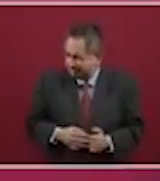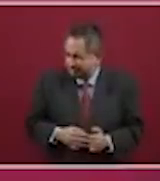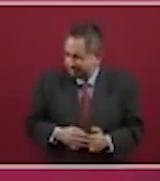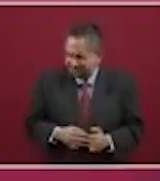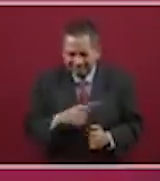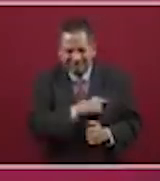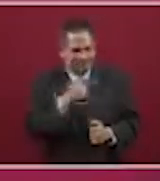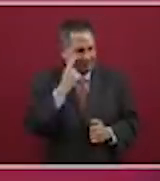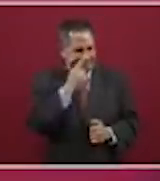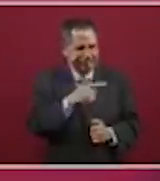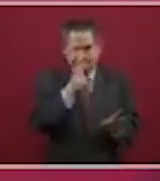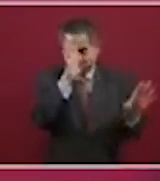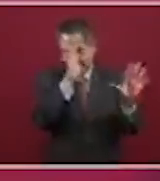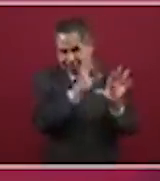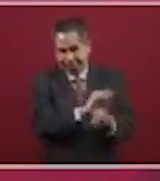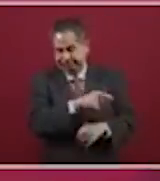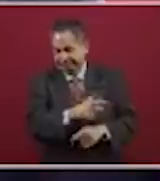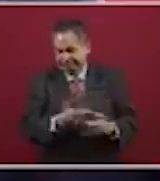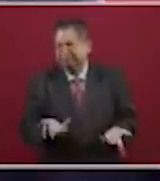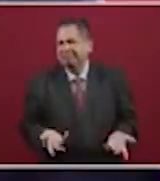de mal gusto?